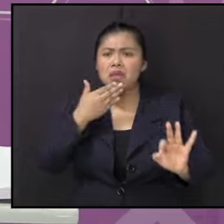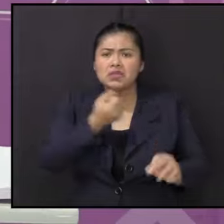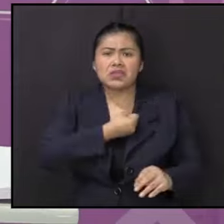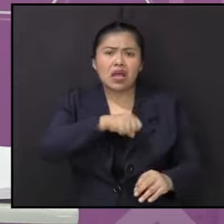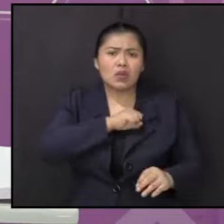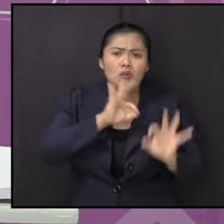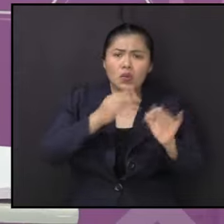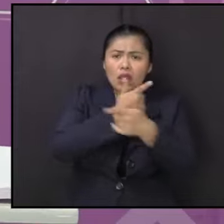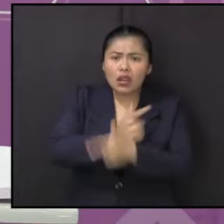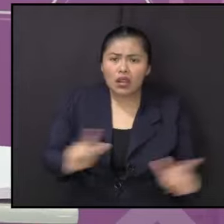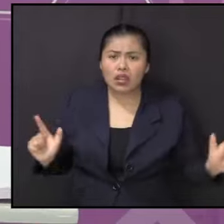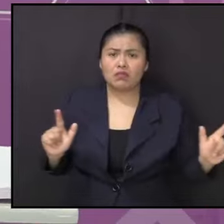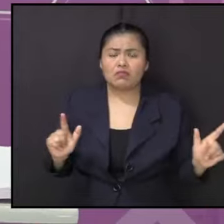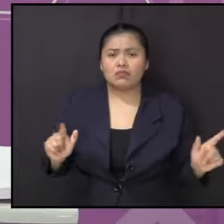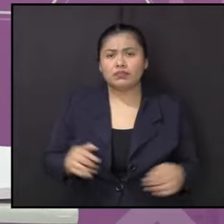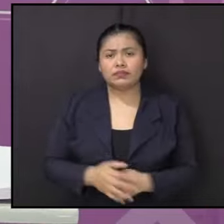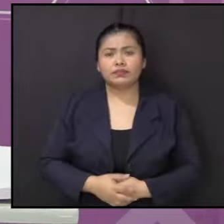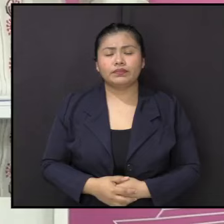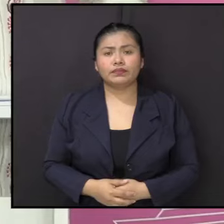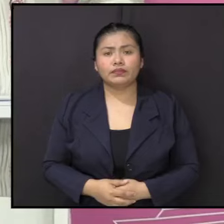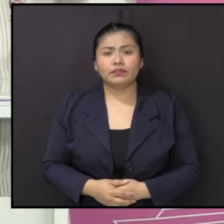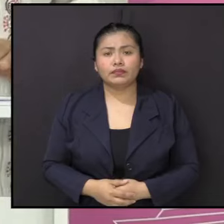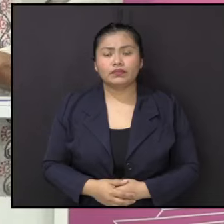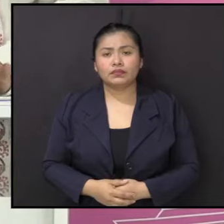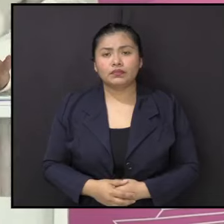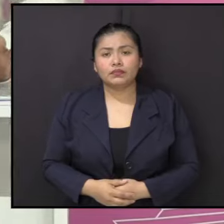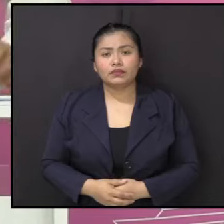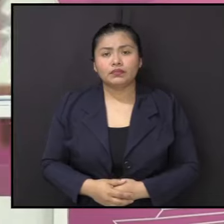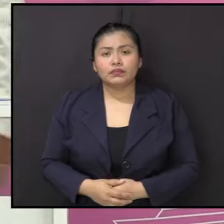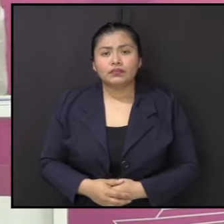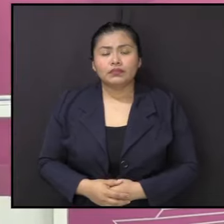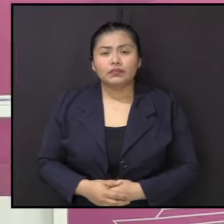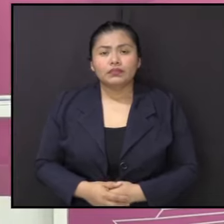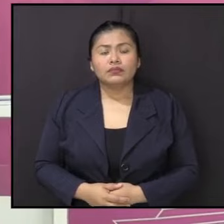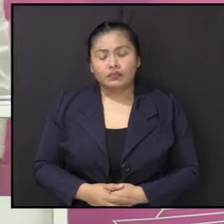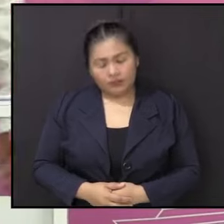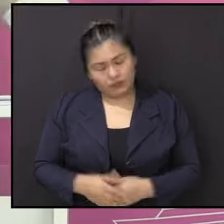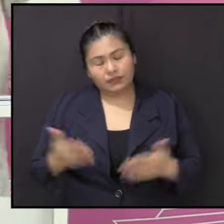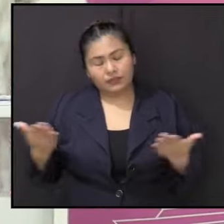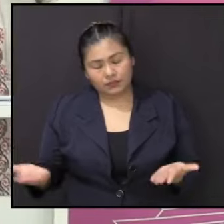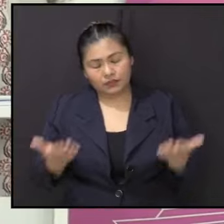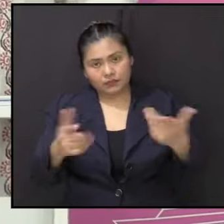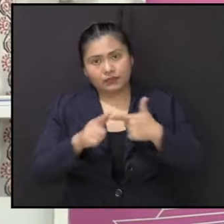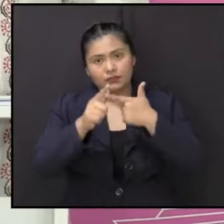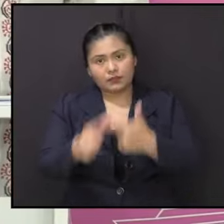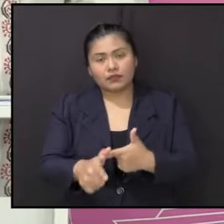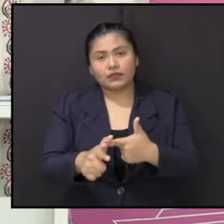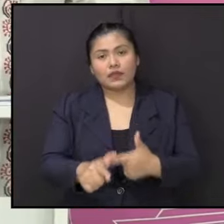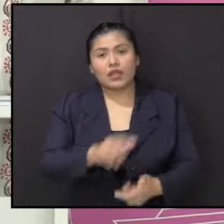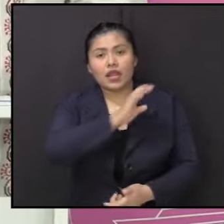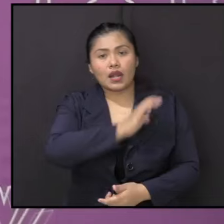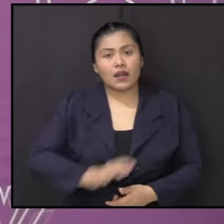de también traer economía y empleo. Muchas gracias, candidata. Continuamos con la candidata de Movimiento